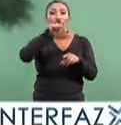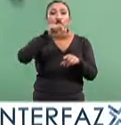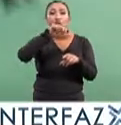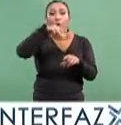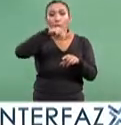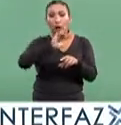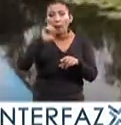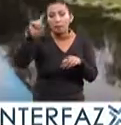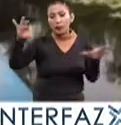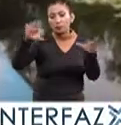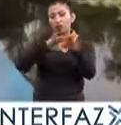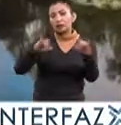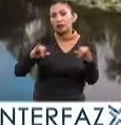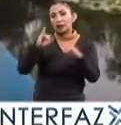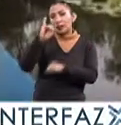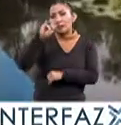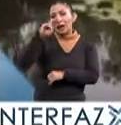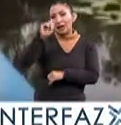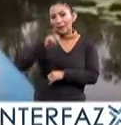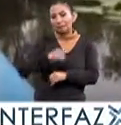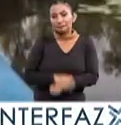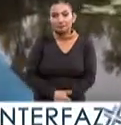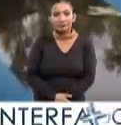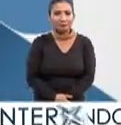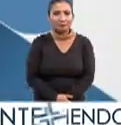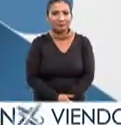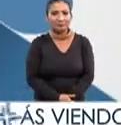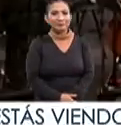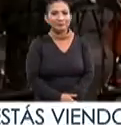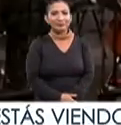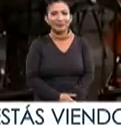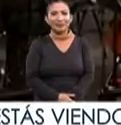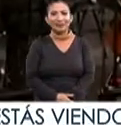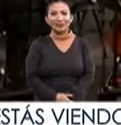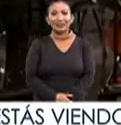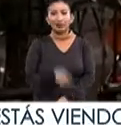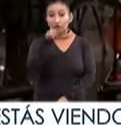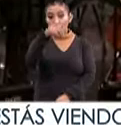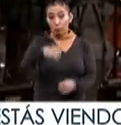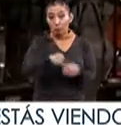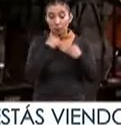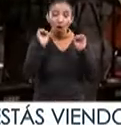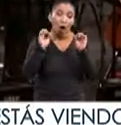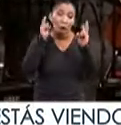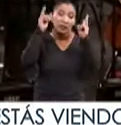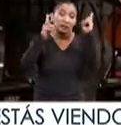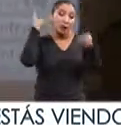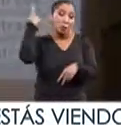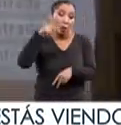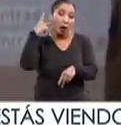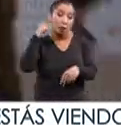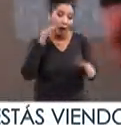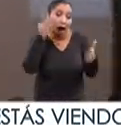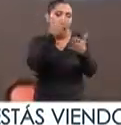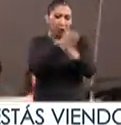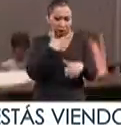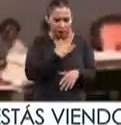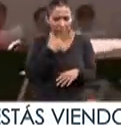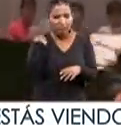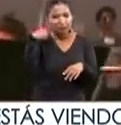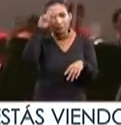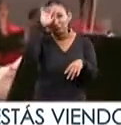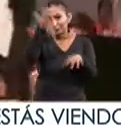que forma parte del Instituto Politécnico Nacional. Si vives o visitas Puebla, también tenemos